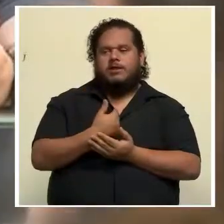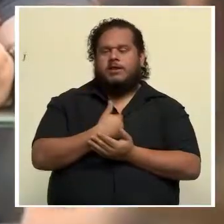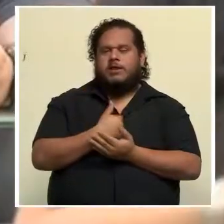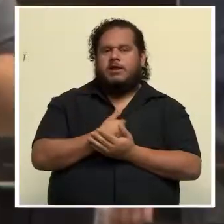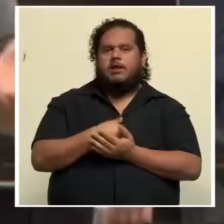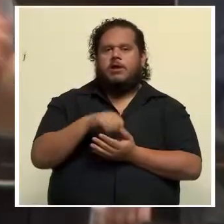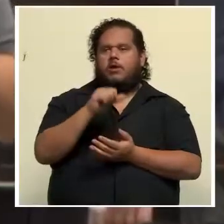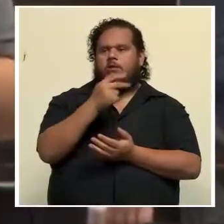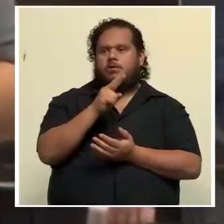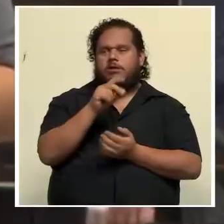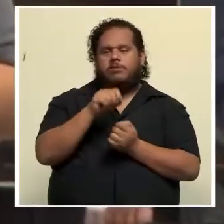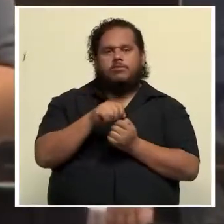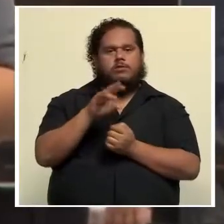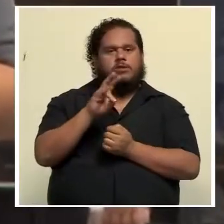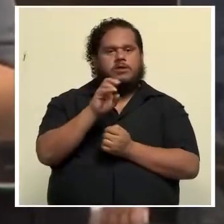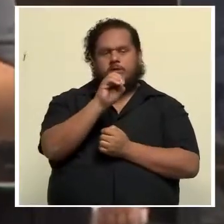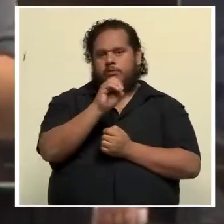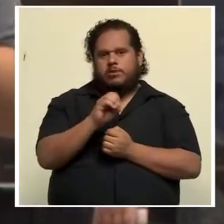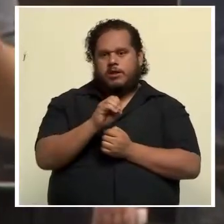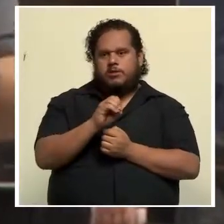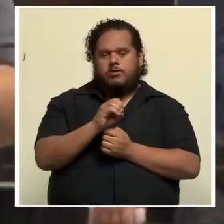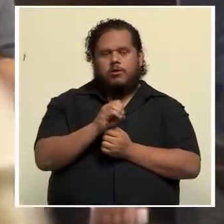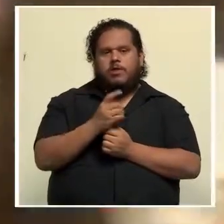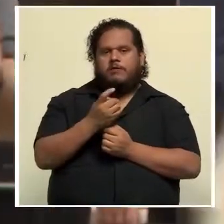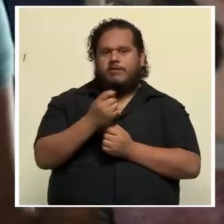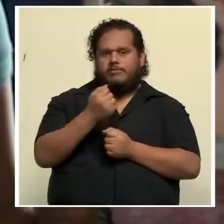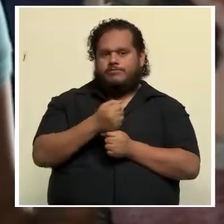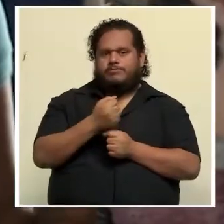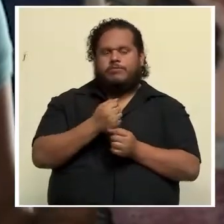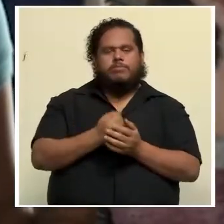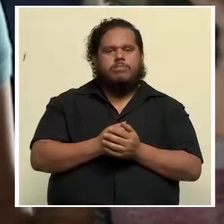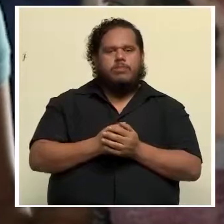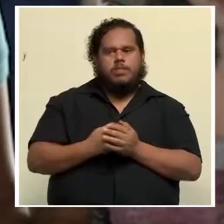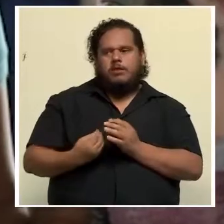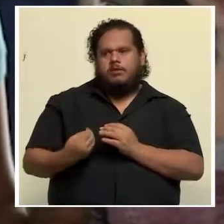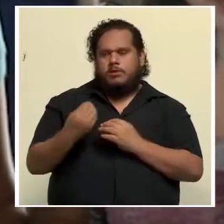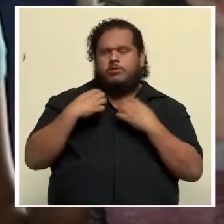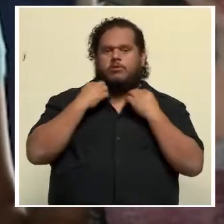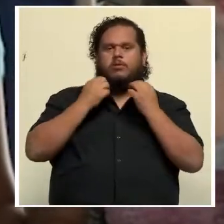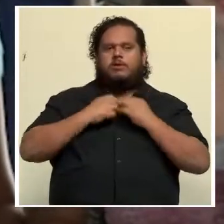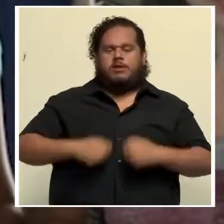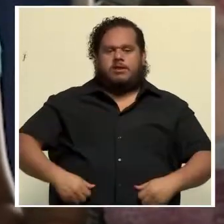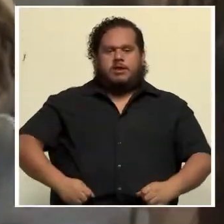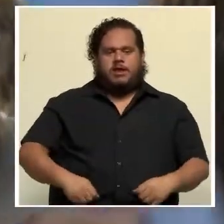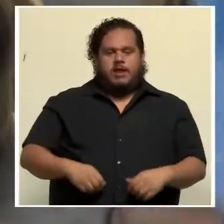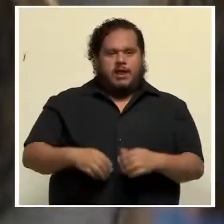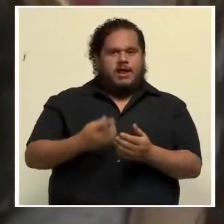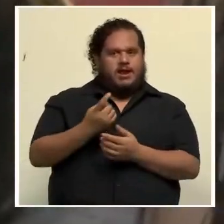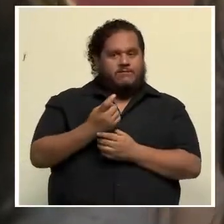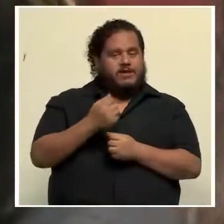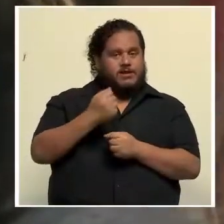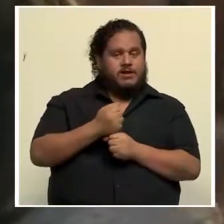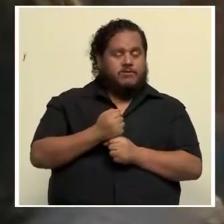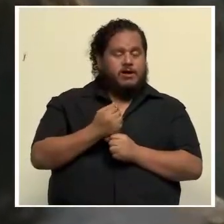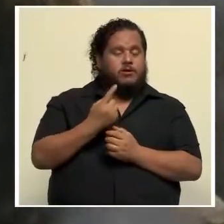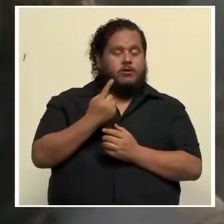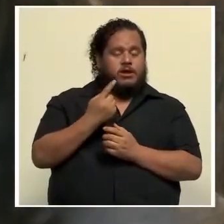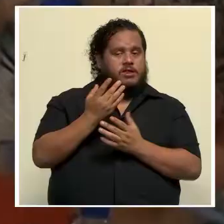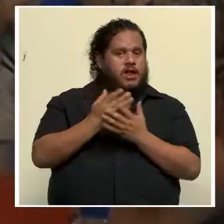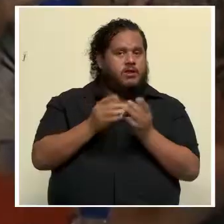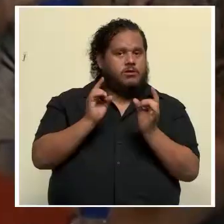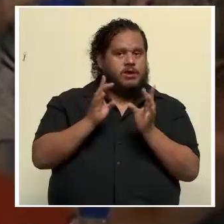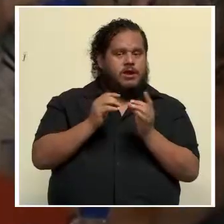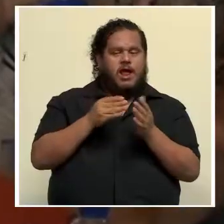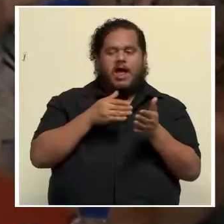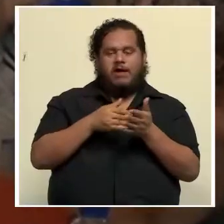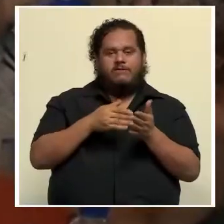tienen un 13.7% de desempleo. Los jóvenes, el desempleo es una calamidad, ya que afecta